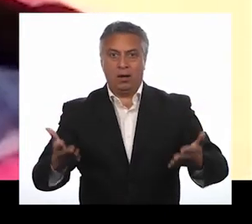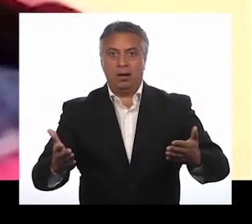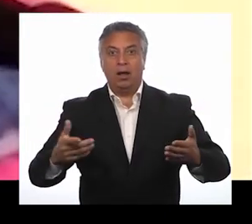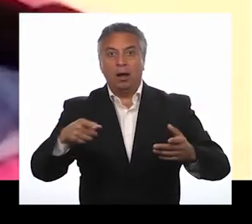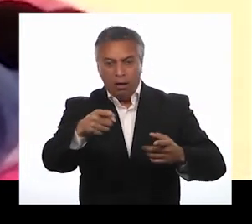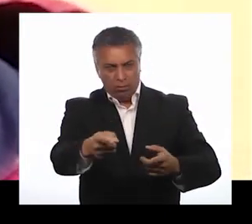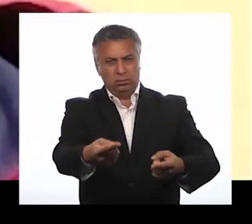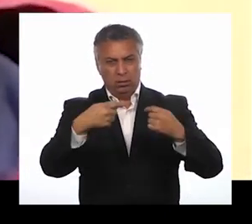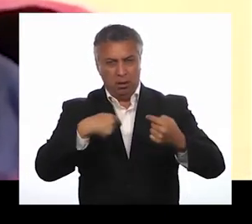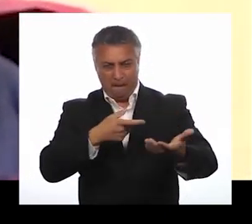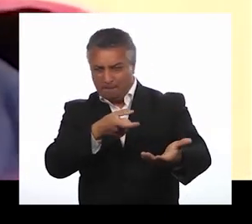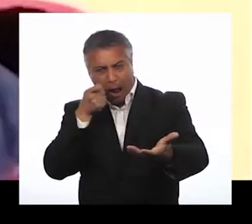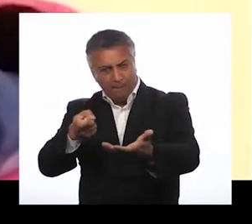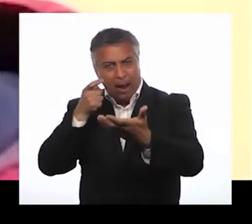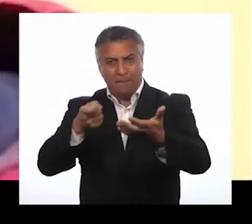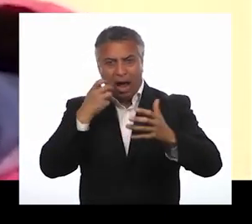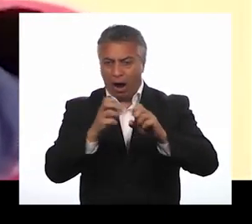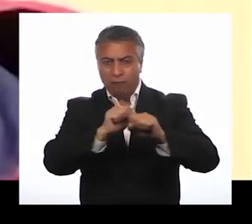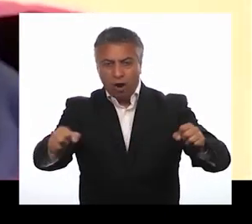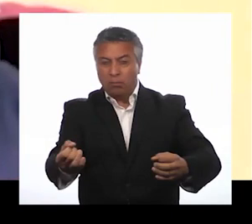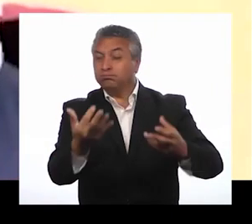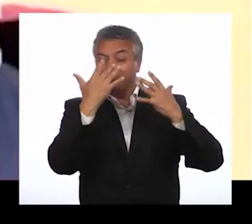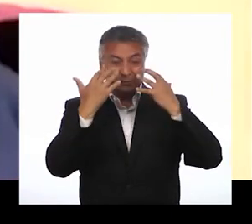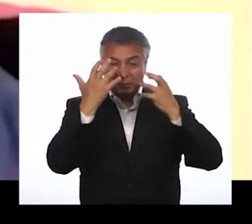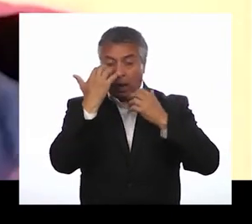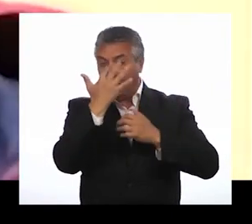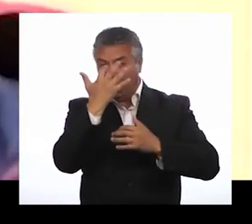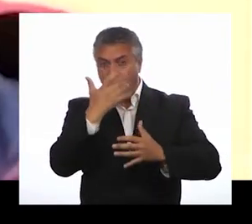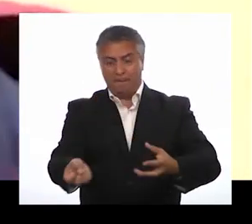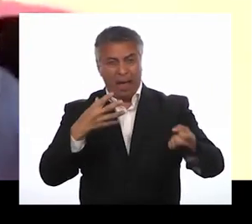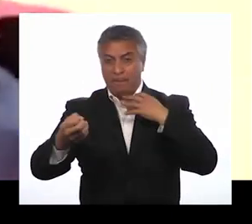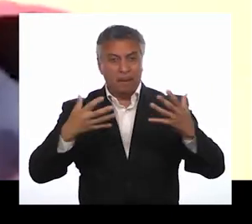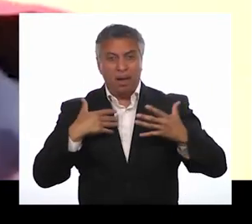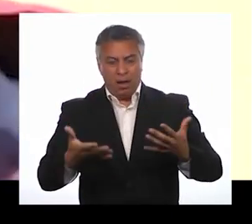reprimiendo con perdigones, con bombas lacrimógenas,